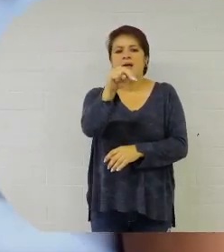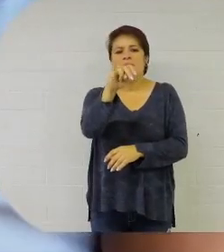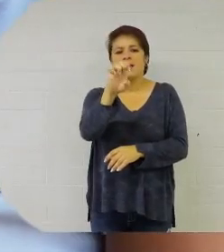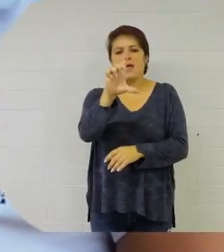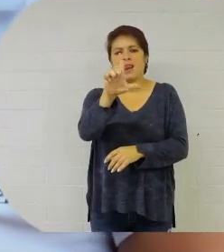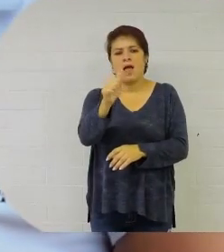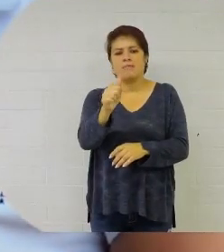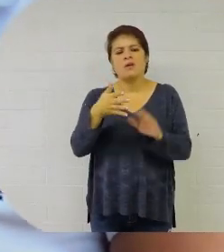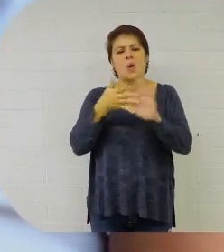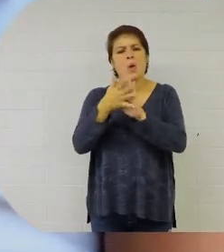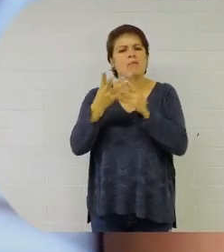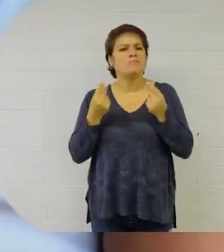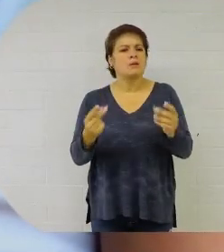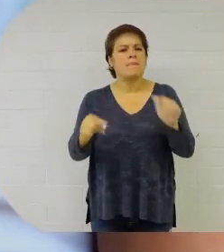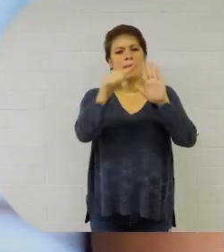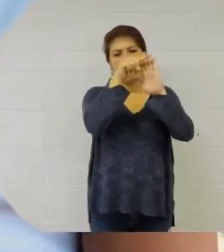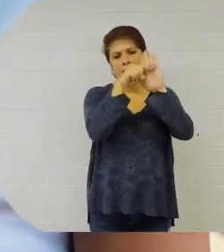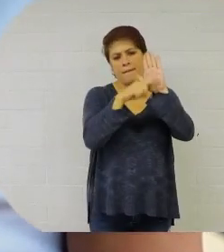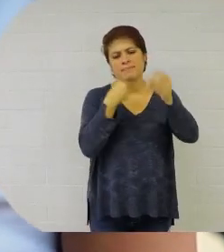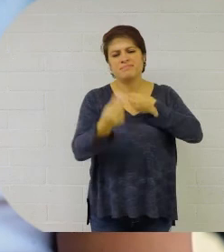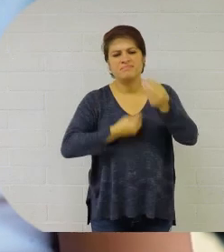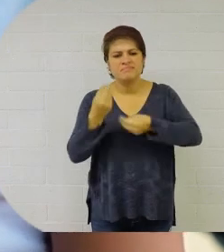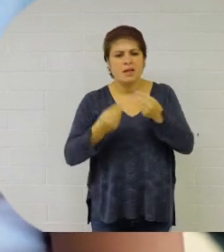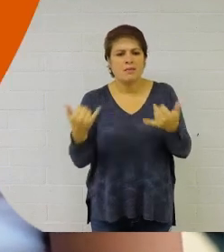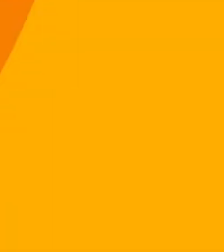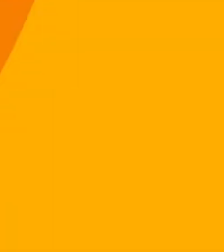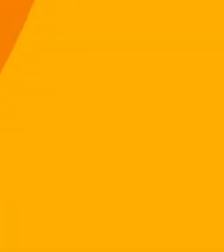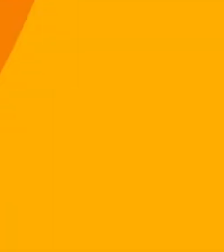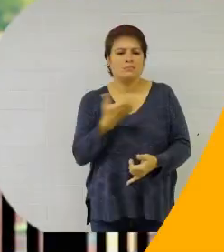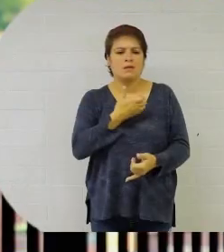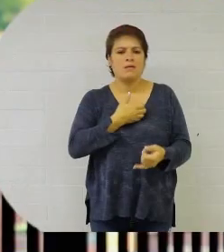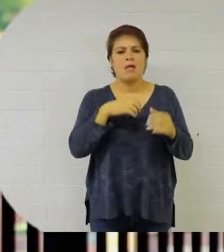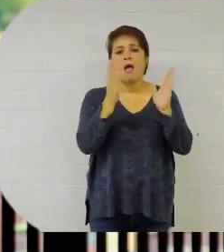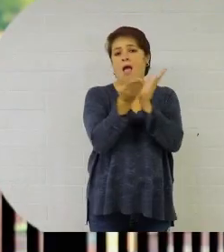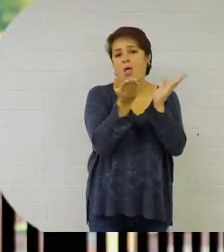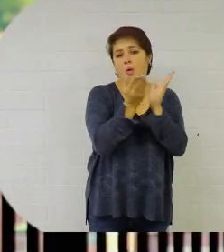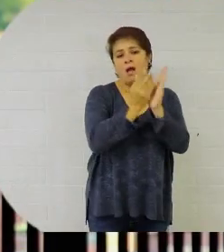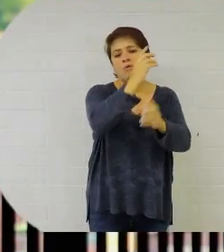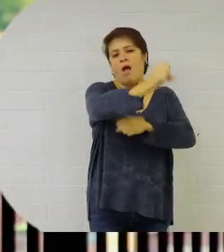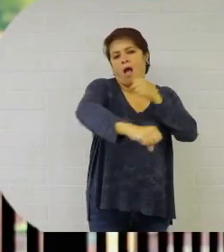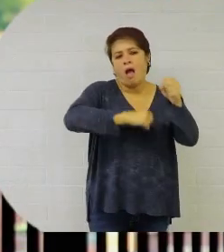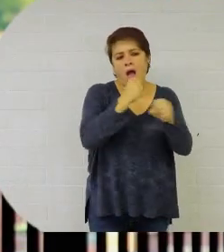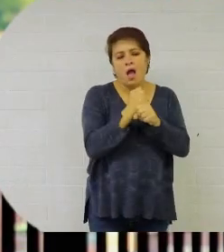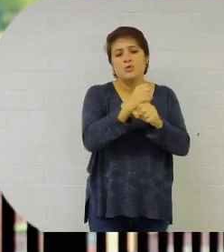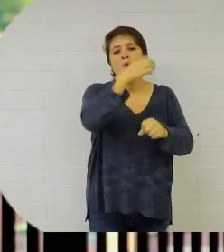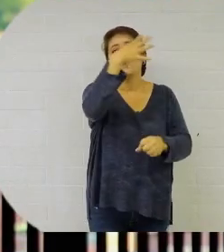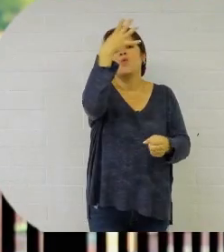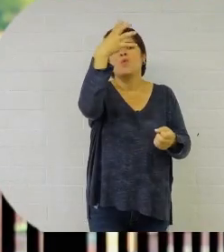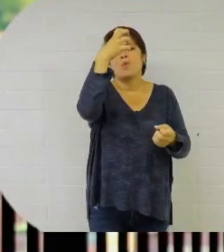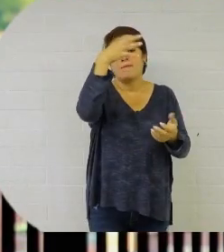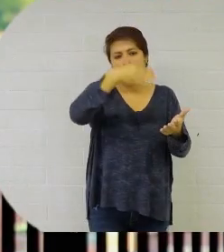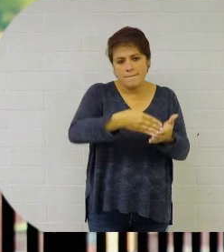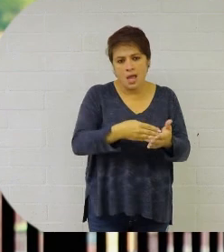Daniela Fernández, quien va a realizar la sección rápida de indicadores de gestión. En educación, cada año hemos entregado